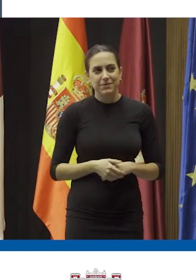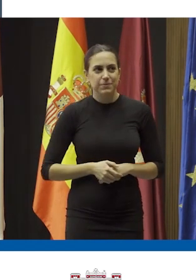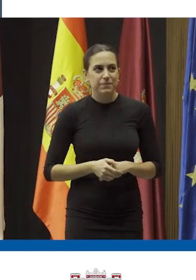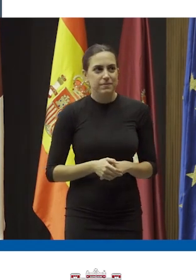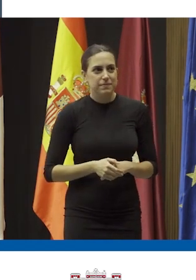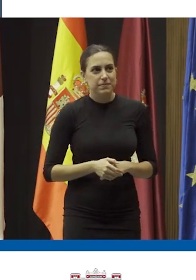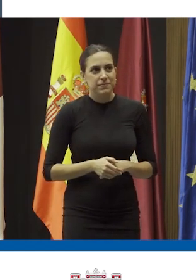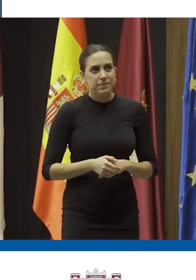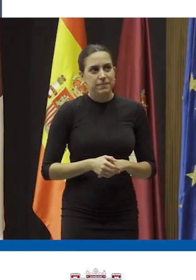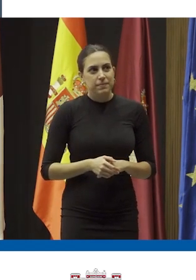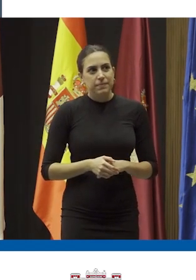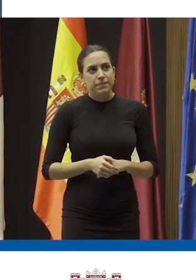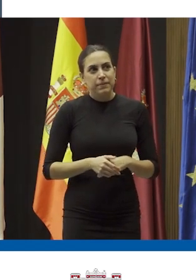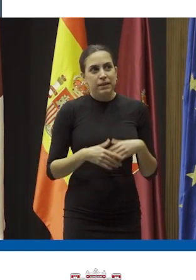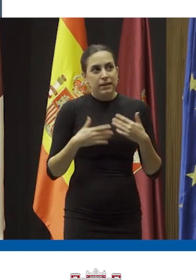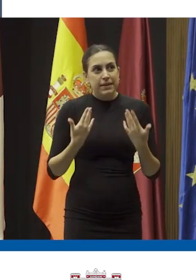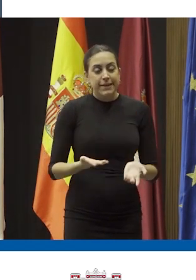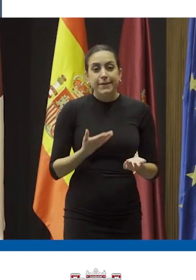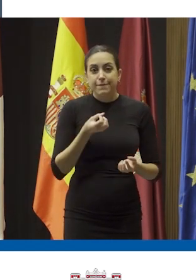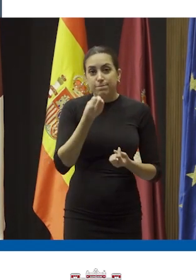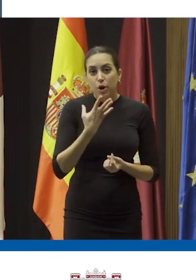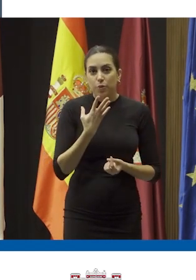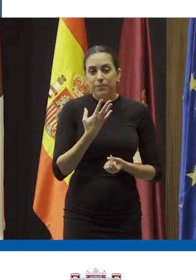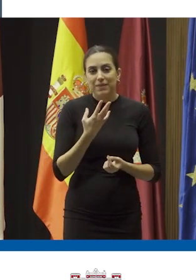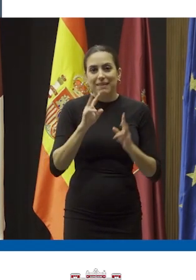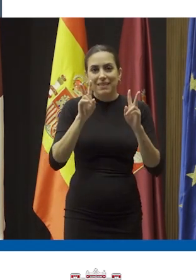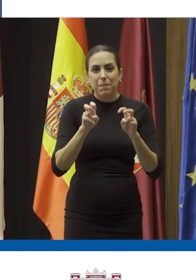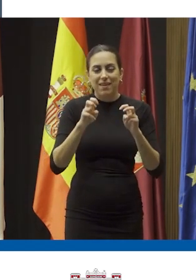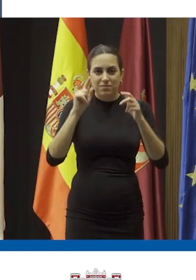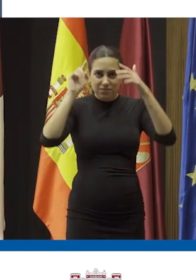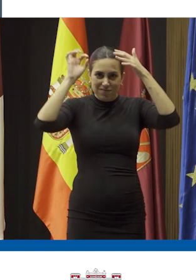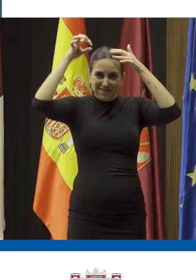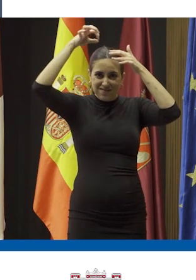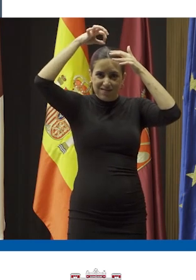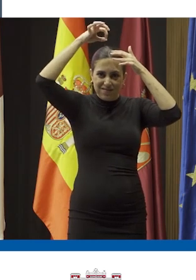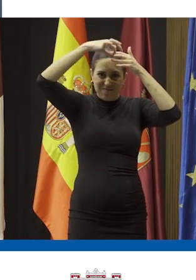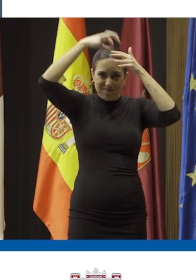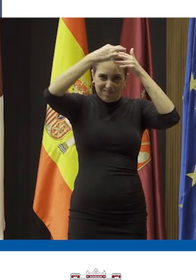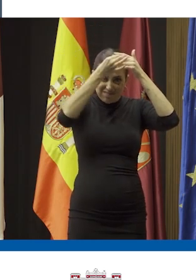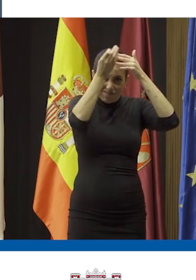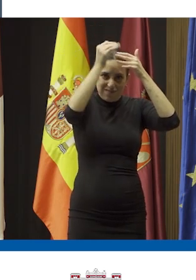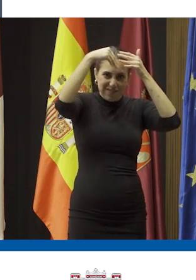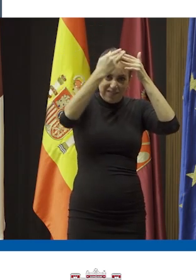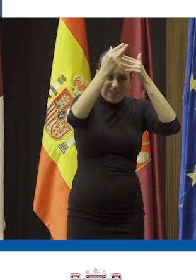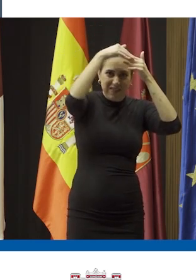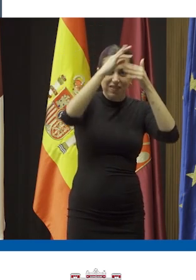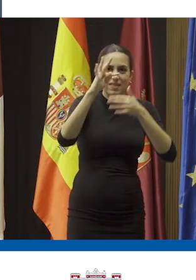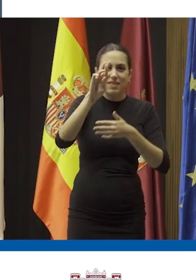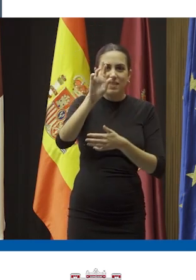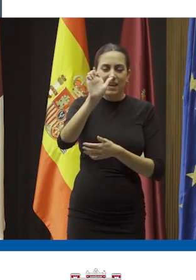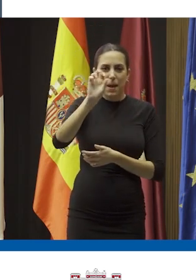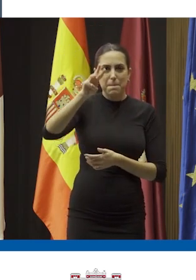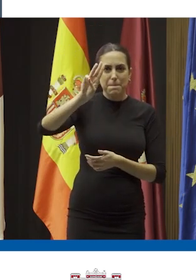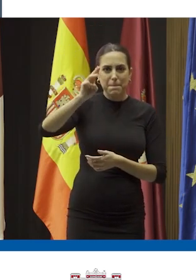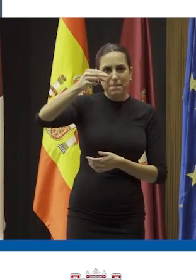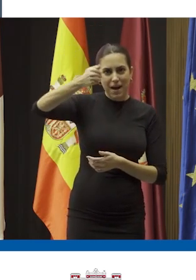fue Tagliacozzi. Bueno, acuérdense de las trepanaciones, con un carácter mítico religioso, podía ser.